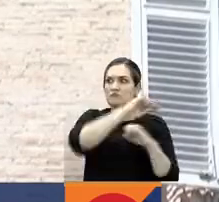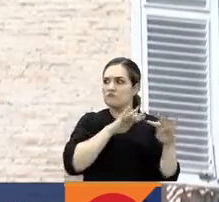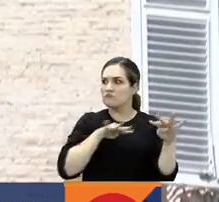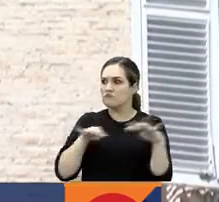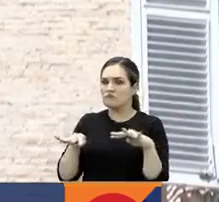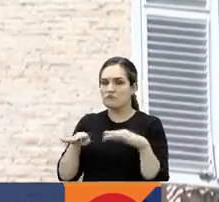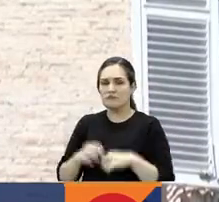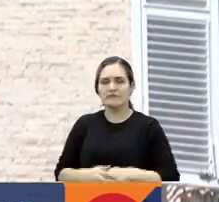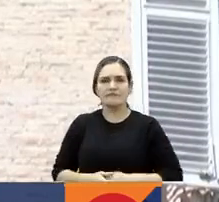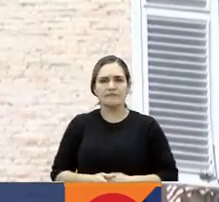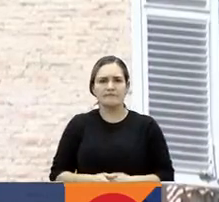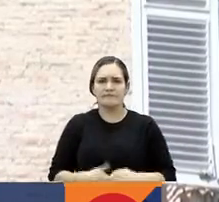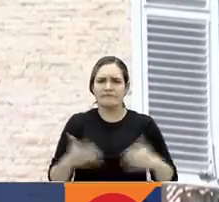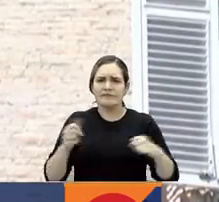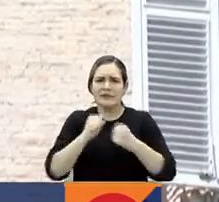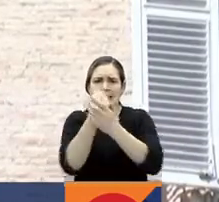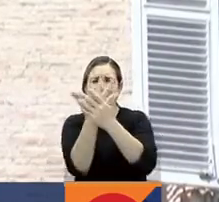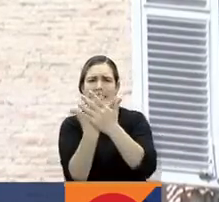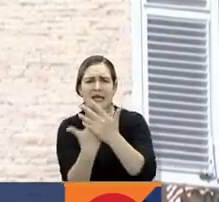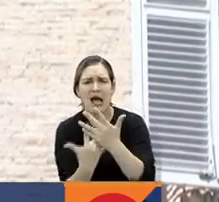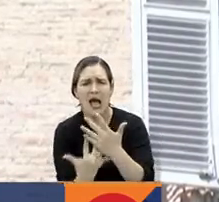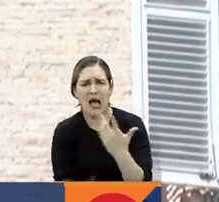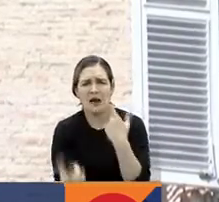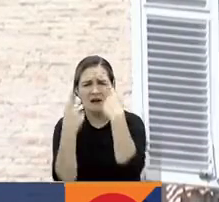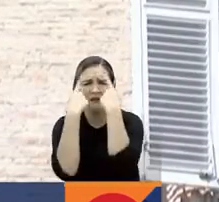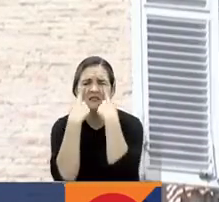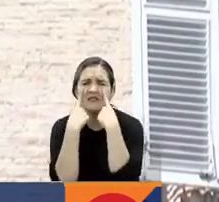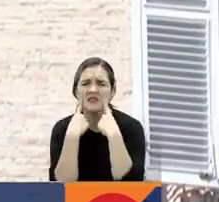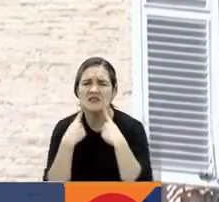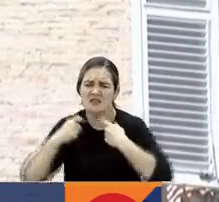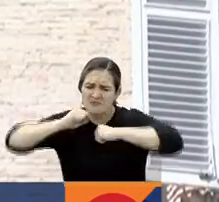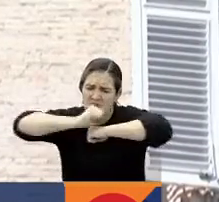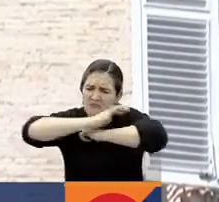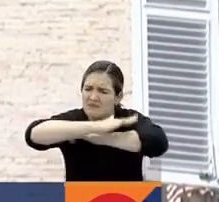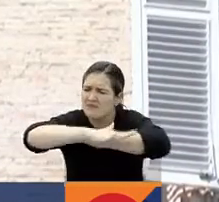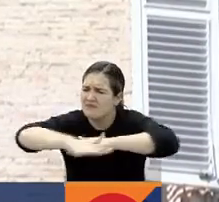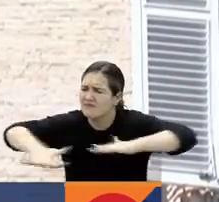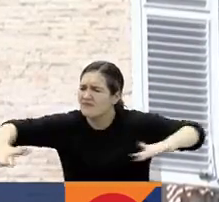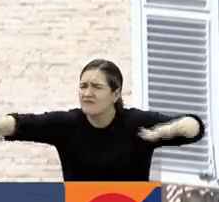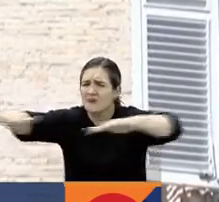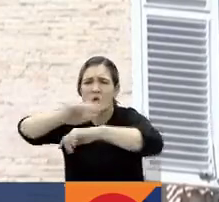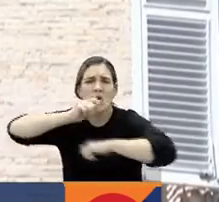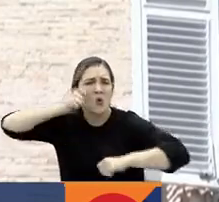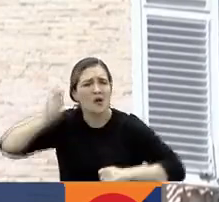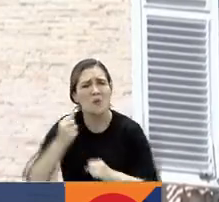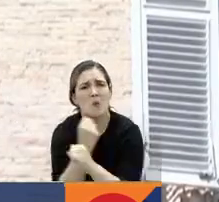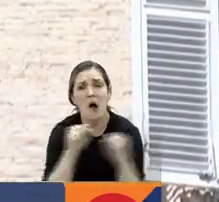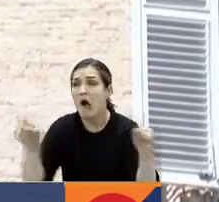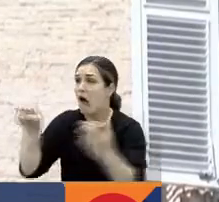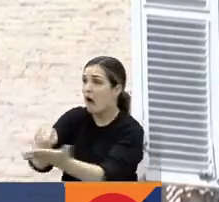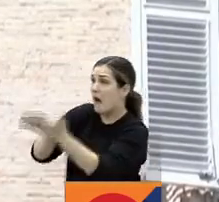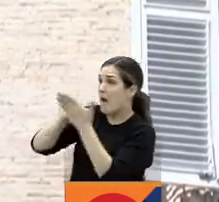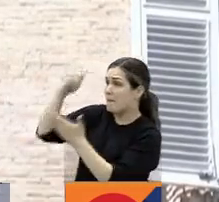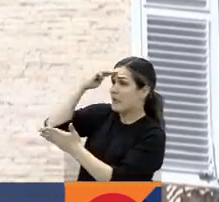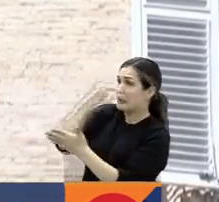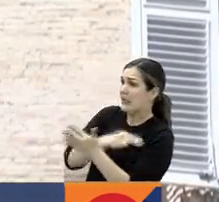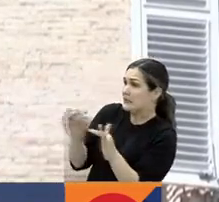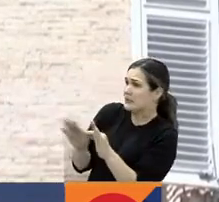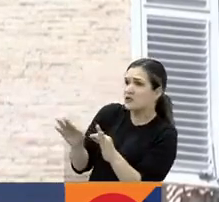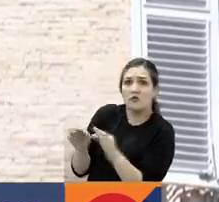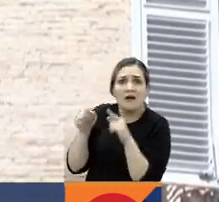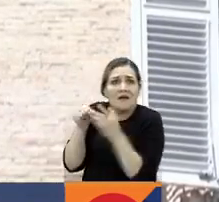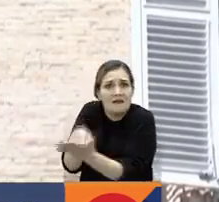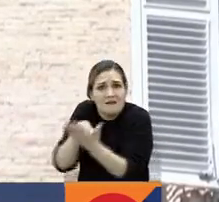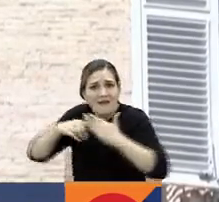Ucrania, ríos de sangre y lágrimas fluyen en Ucrania. No es simplemente una operación militar, sino una guerra que está sembrando